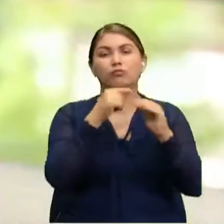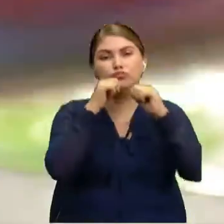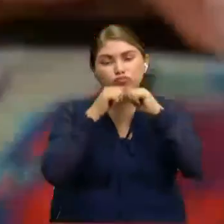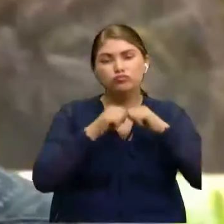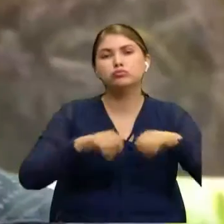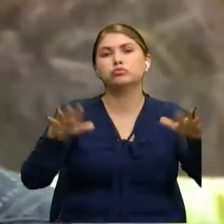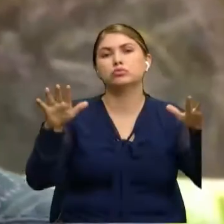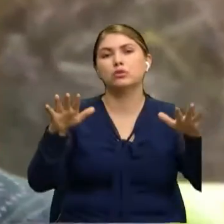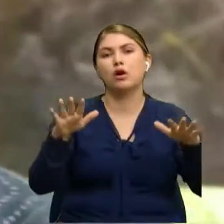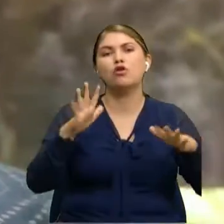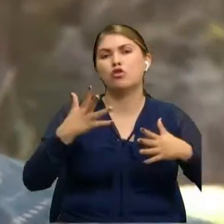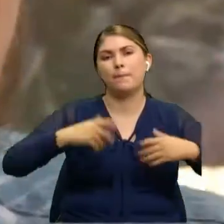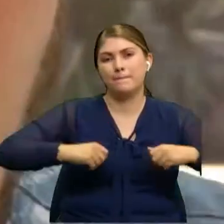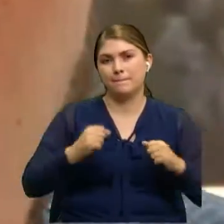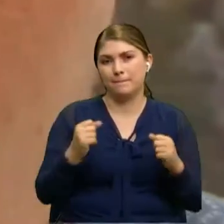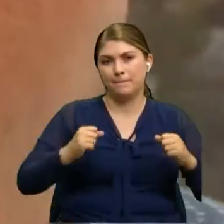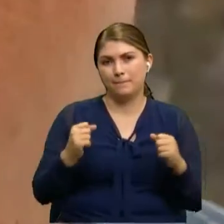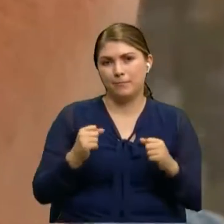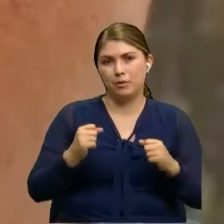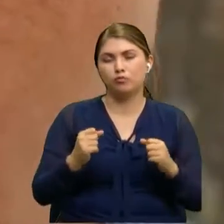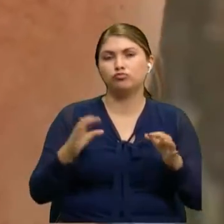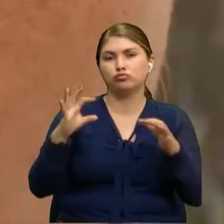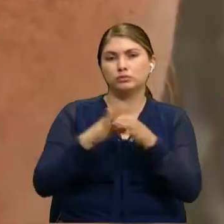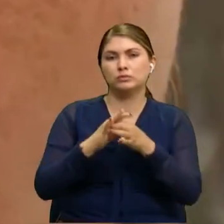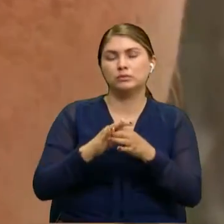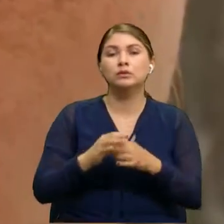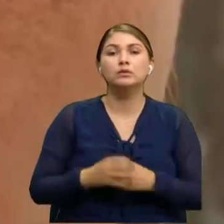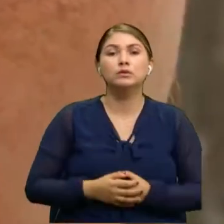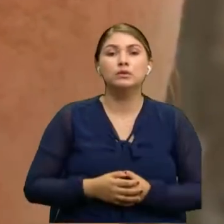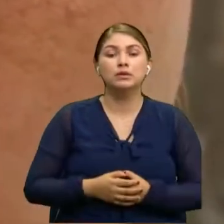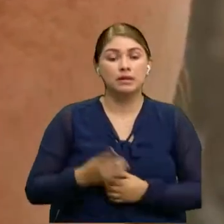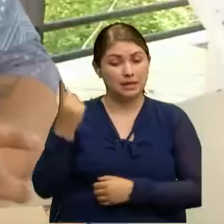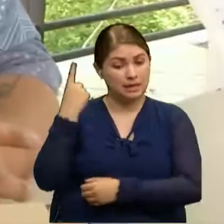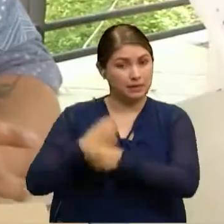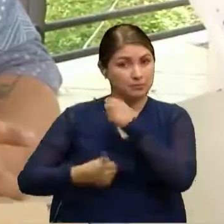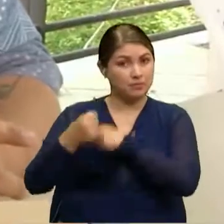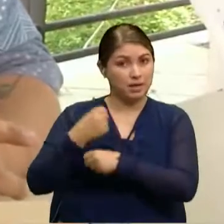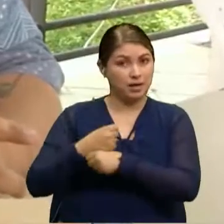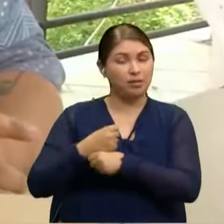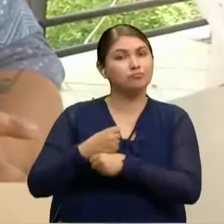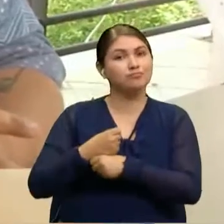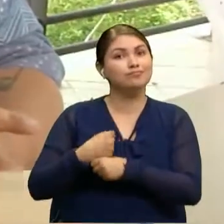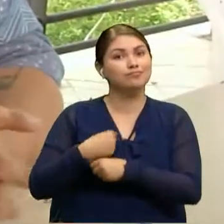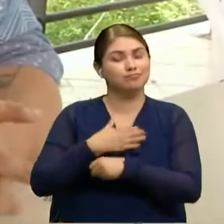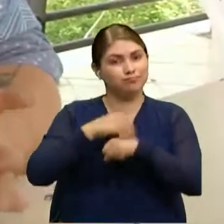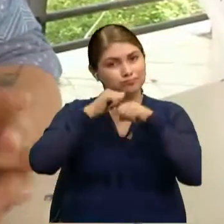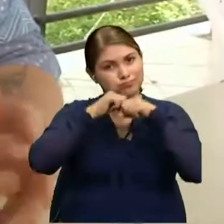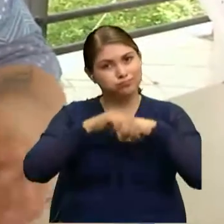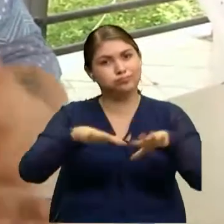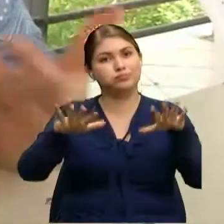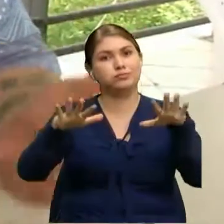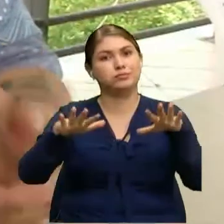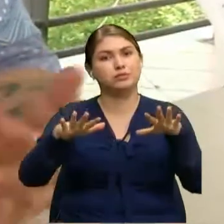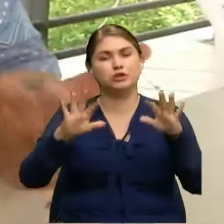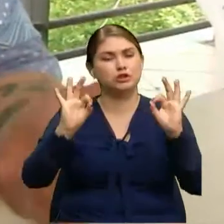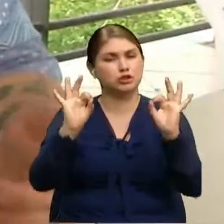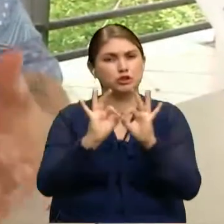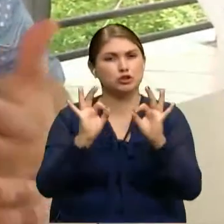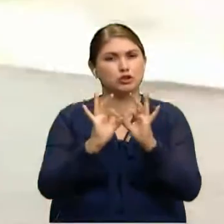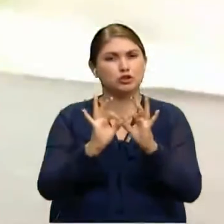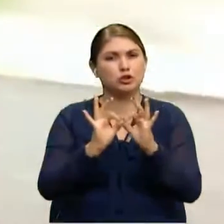publicamos en Bogotá con Cínica Editorial. El año pasado tuve la oportunidad de publicar con Dosis Mínima